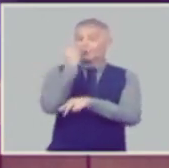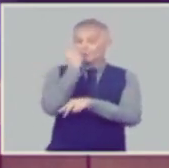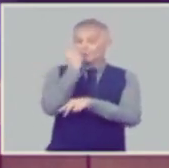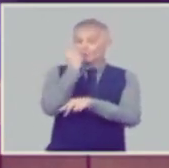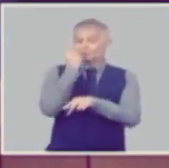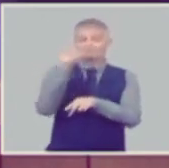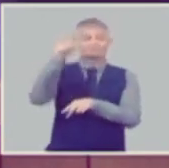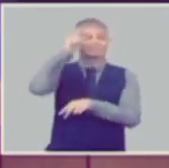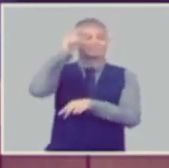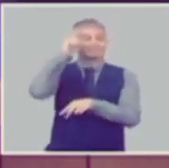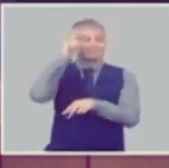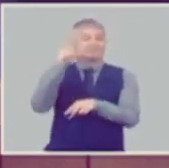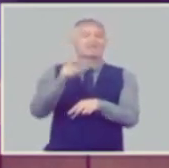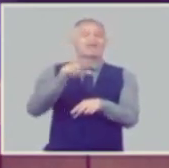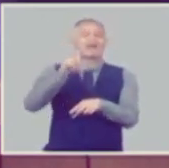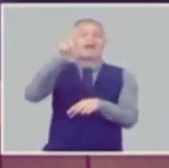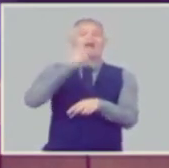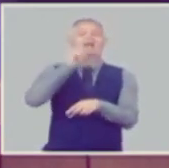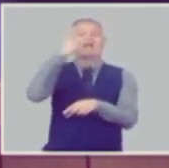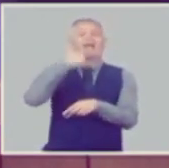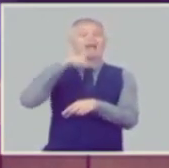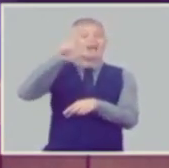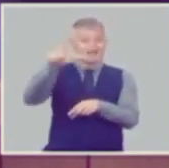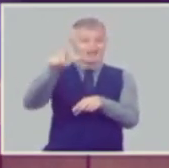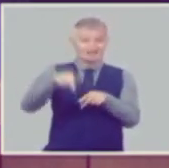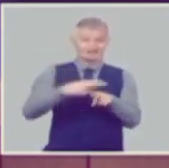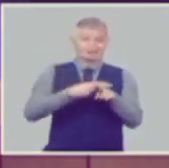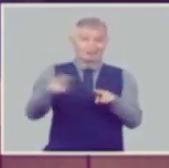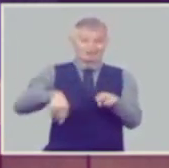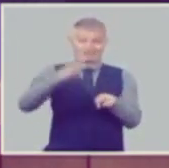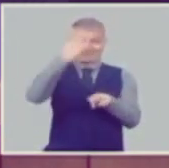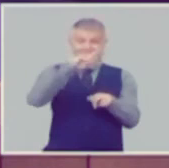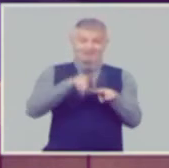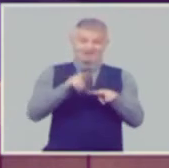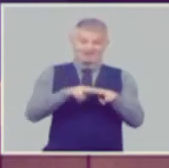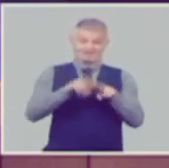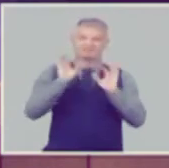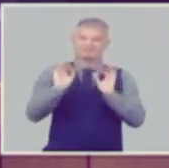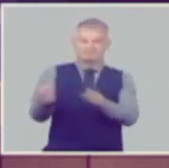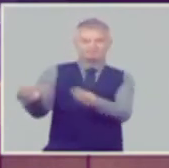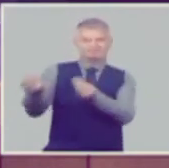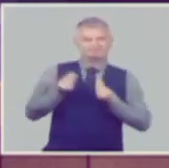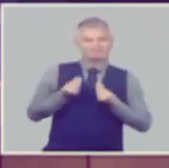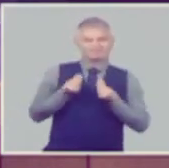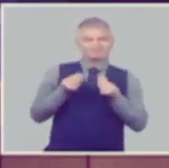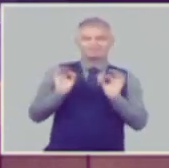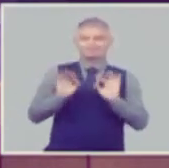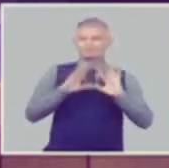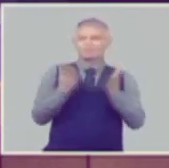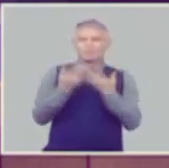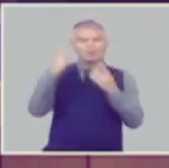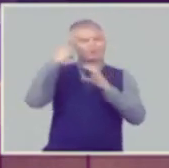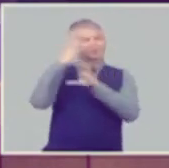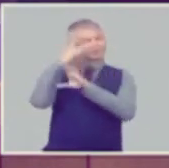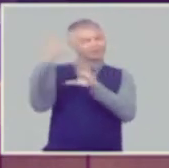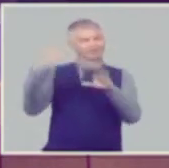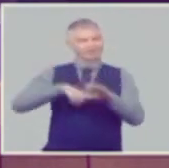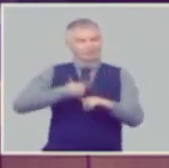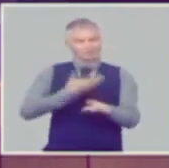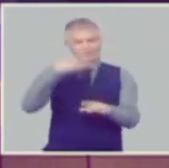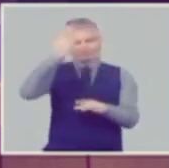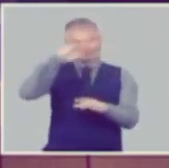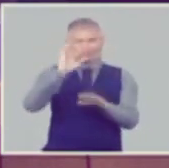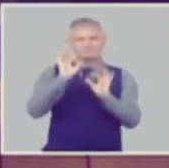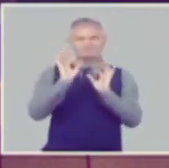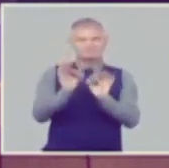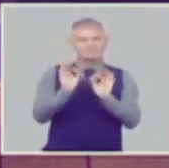Habana, quien siempre nos trajo hasta aquí el caudal infinito de la intelectualidad cubana de la que se nutría su